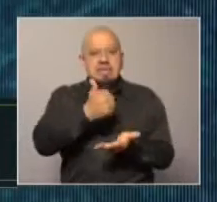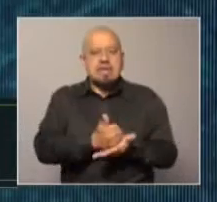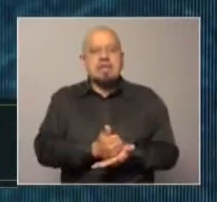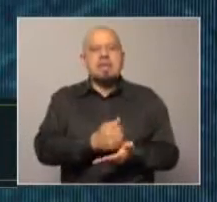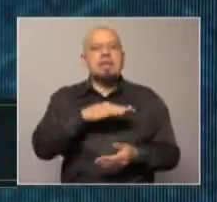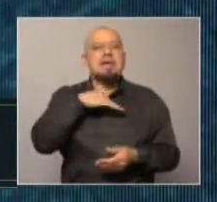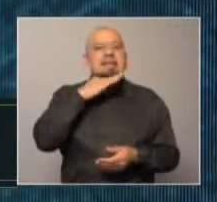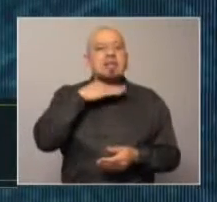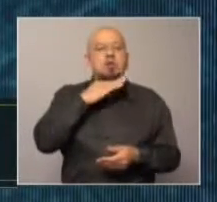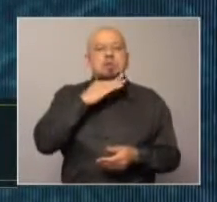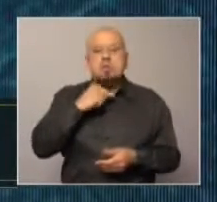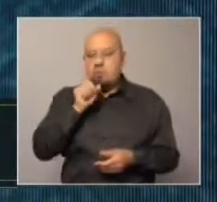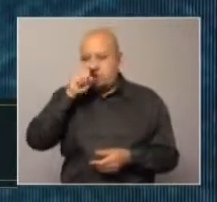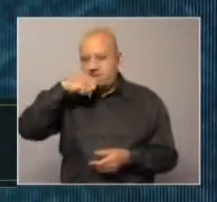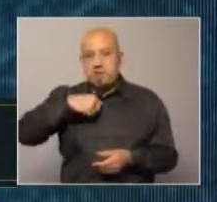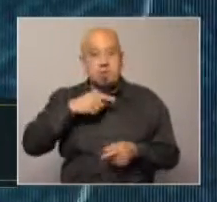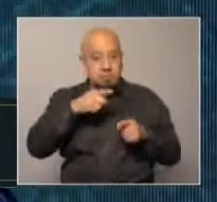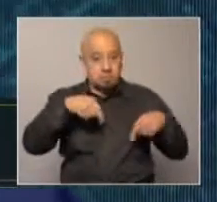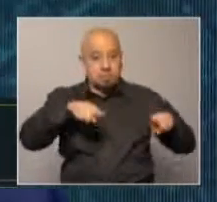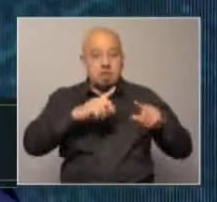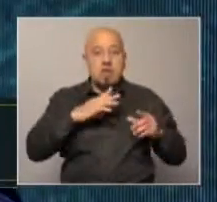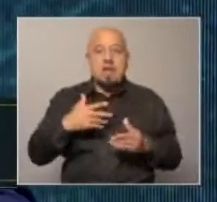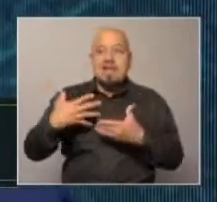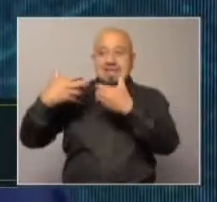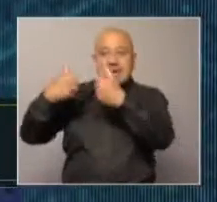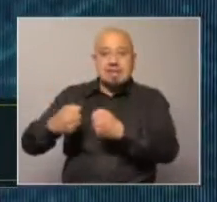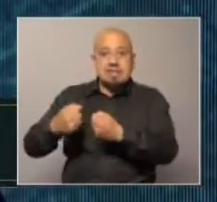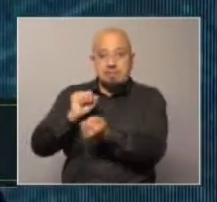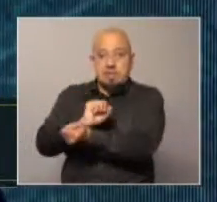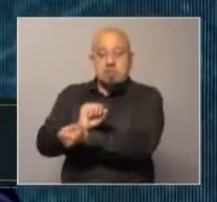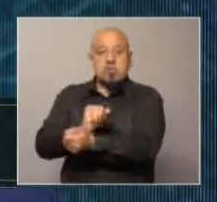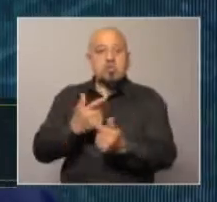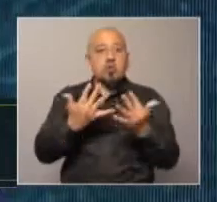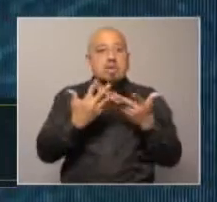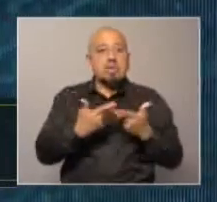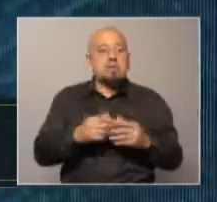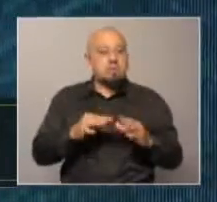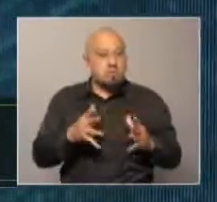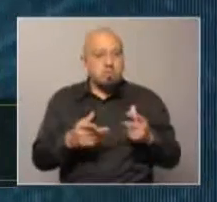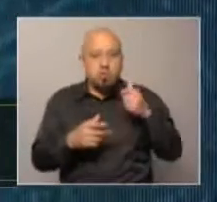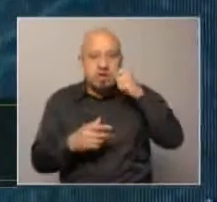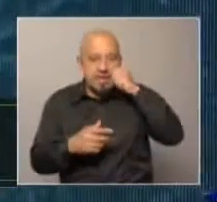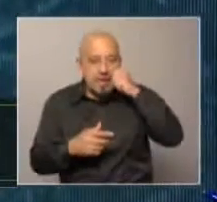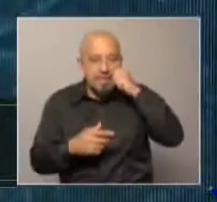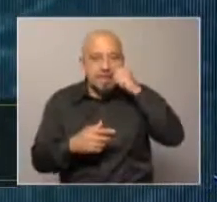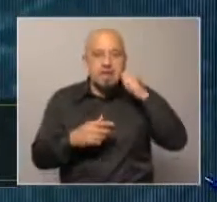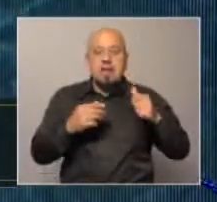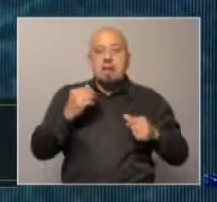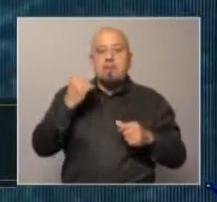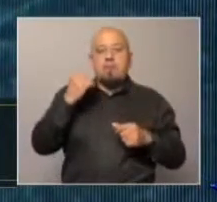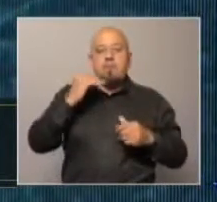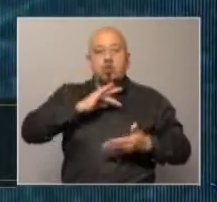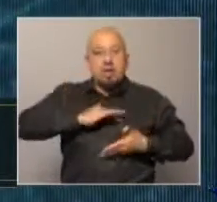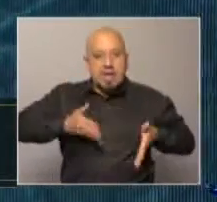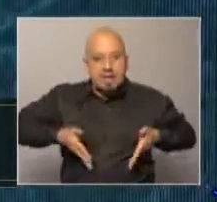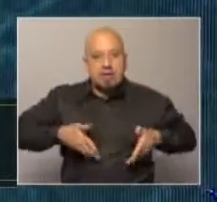está la colonia Berro. Las cárceles se organizan por edad, por sexo, por género,